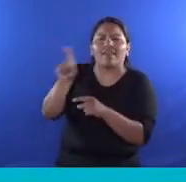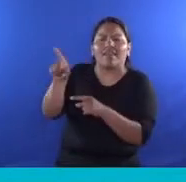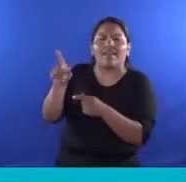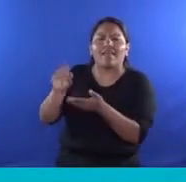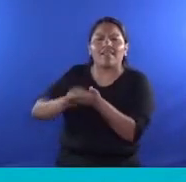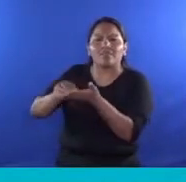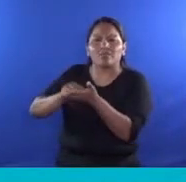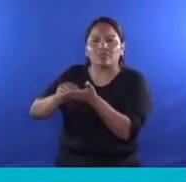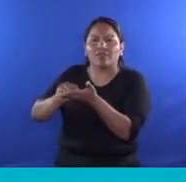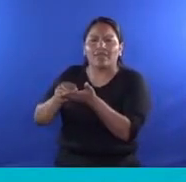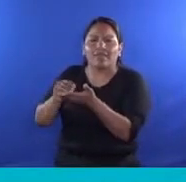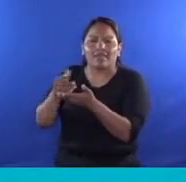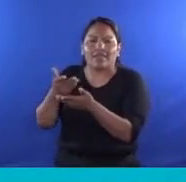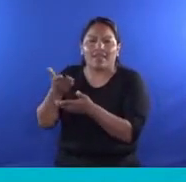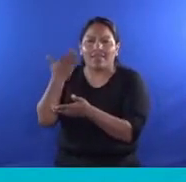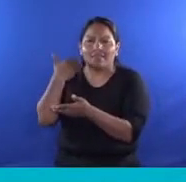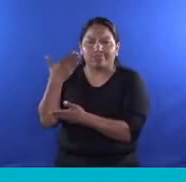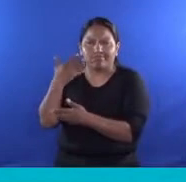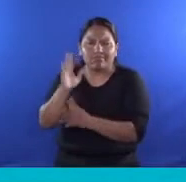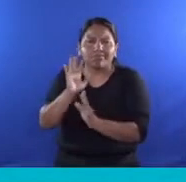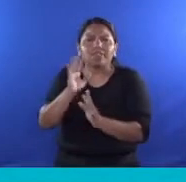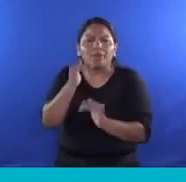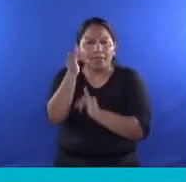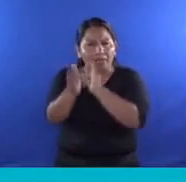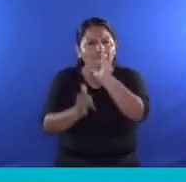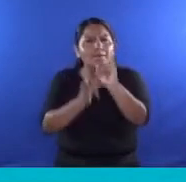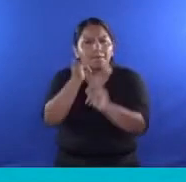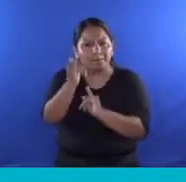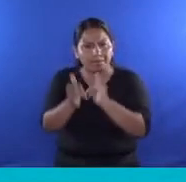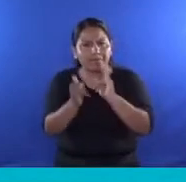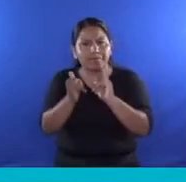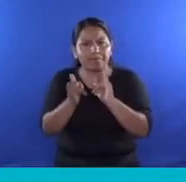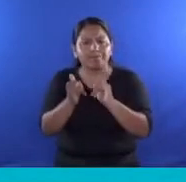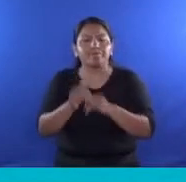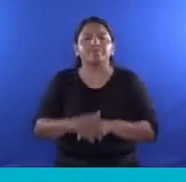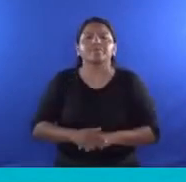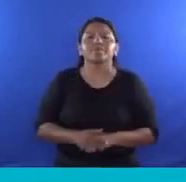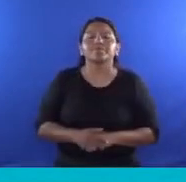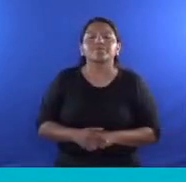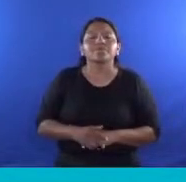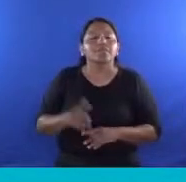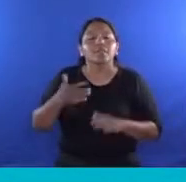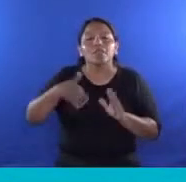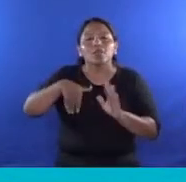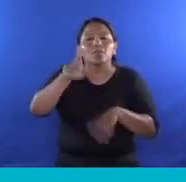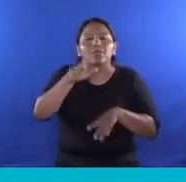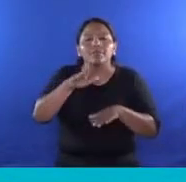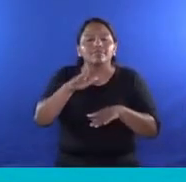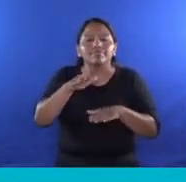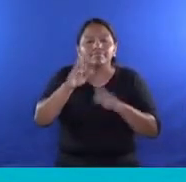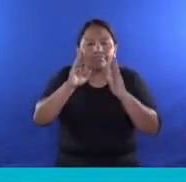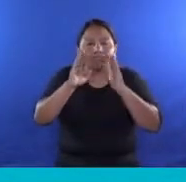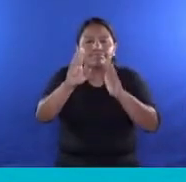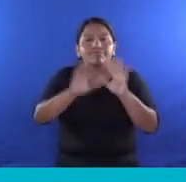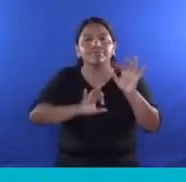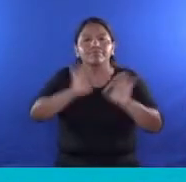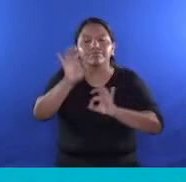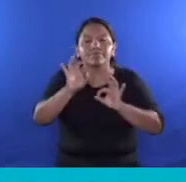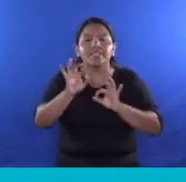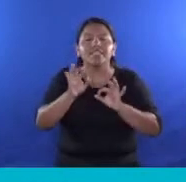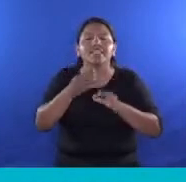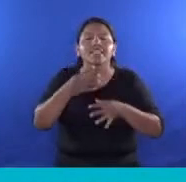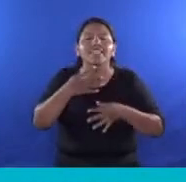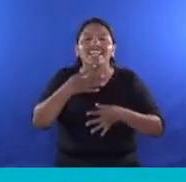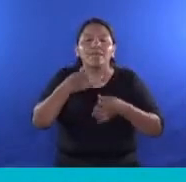bloque preopinante. Y voy a explicar por qué. Porque creo que lo principal que hace este proyecto es poner principio de realidad a las